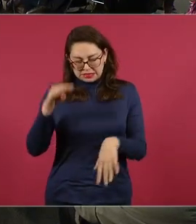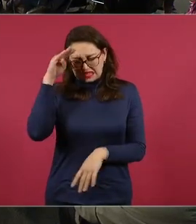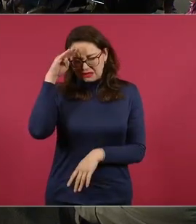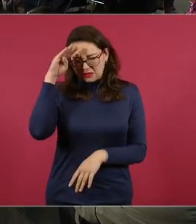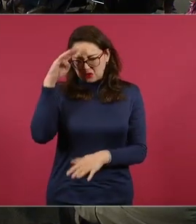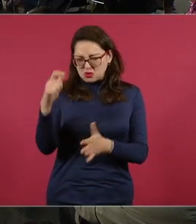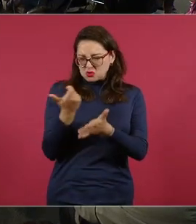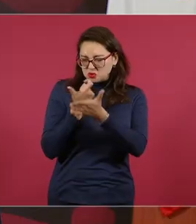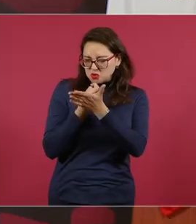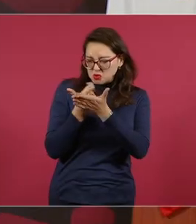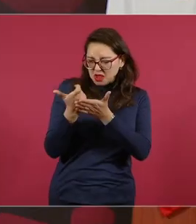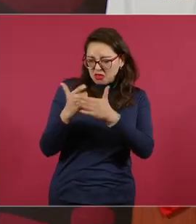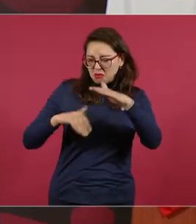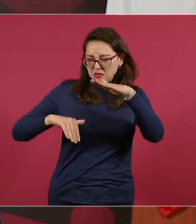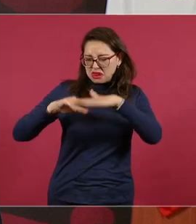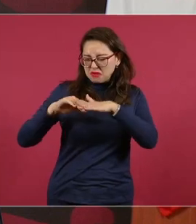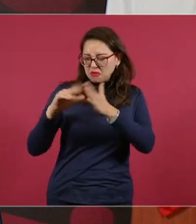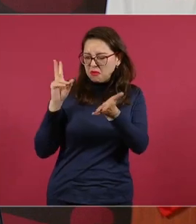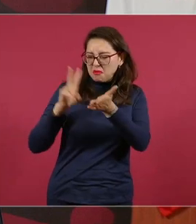que